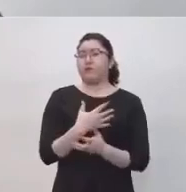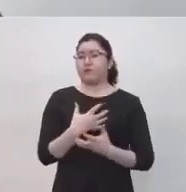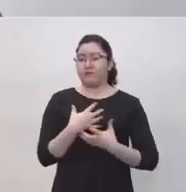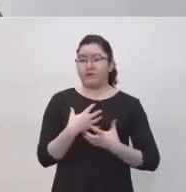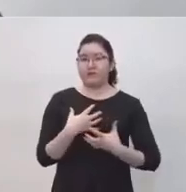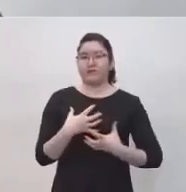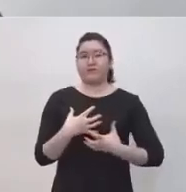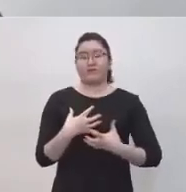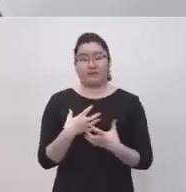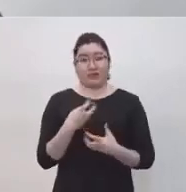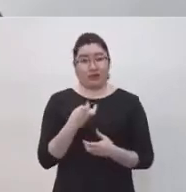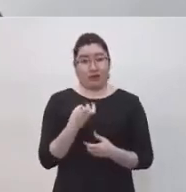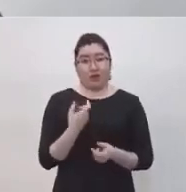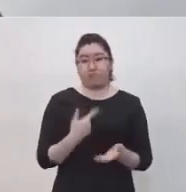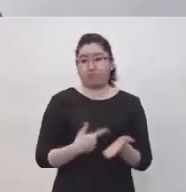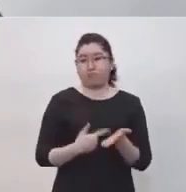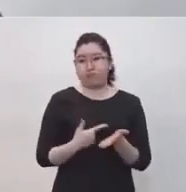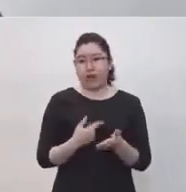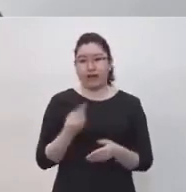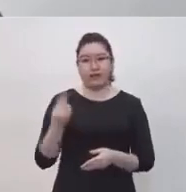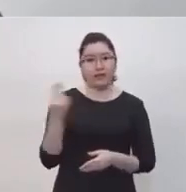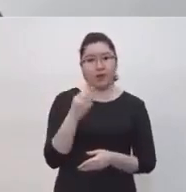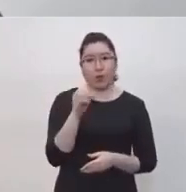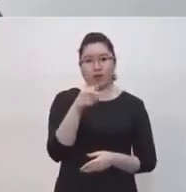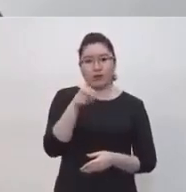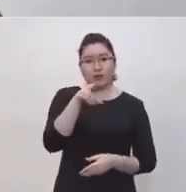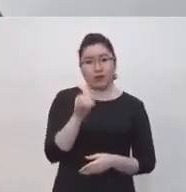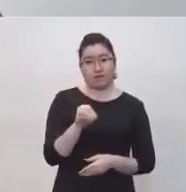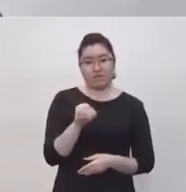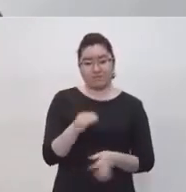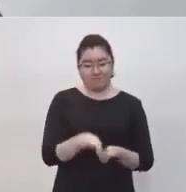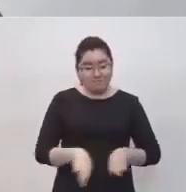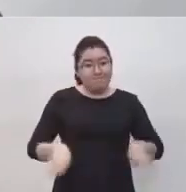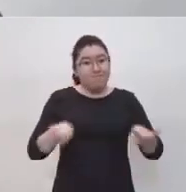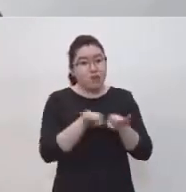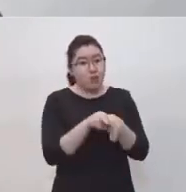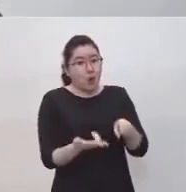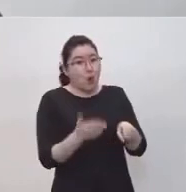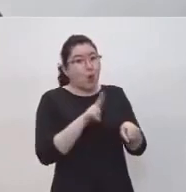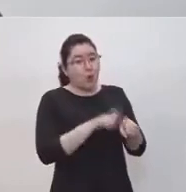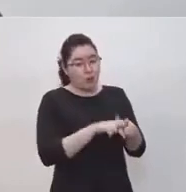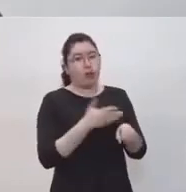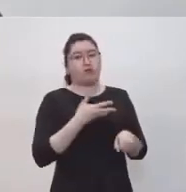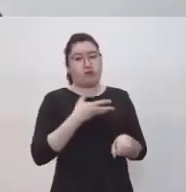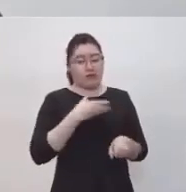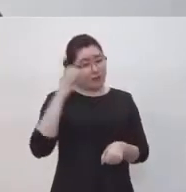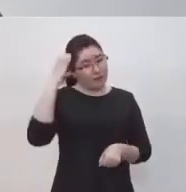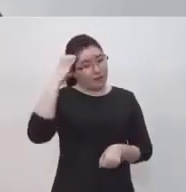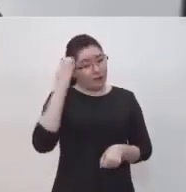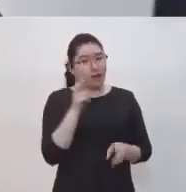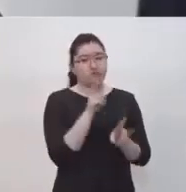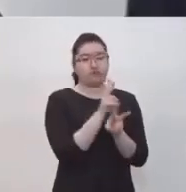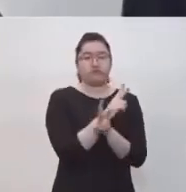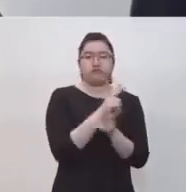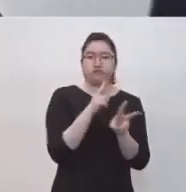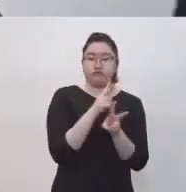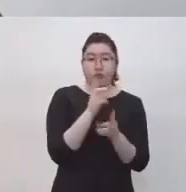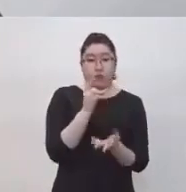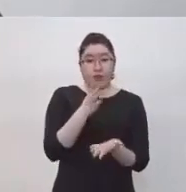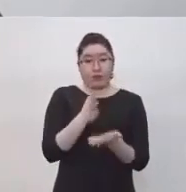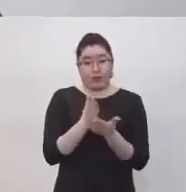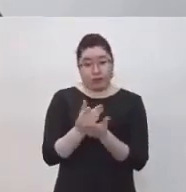es fundamental en su tratamiento. Es fundamental en los hospitales, una toma de oxígeno en una cama de hospitalización, no solamente